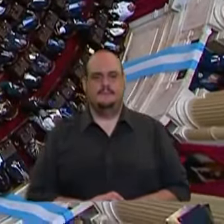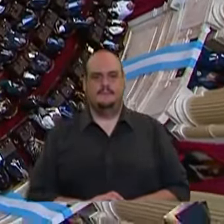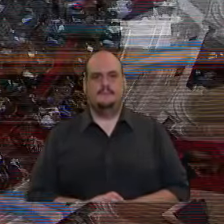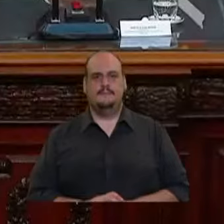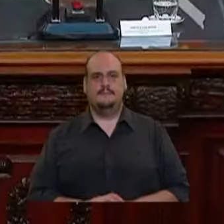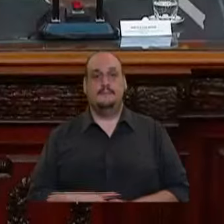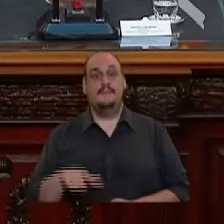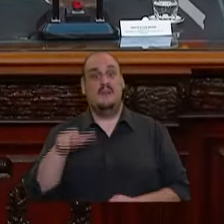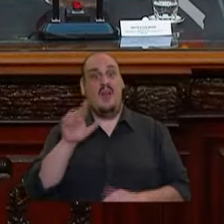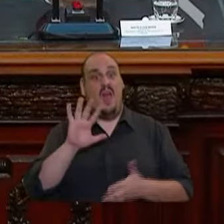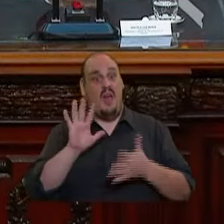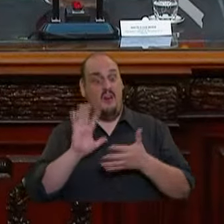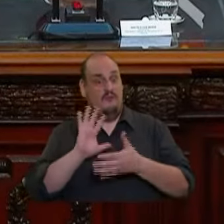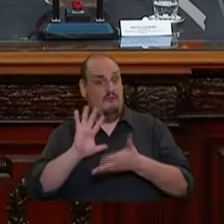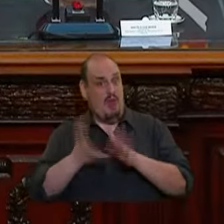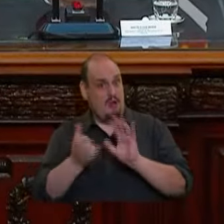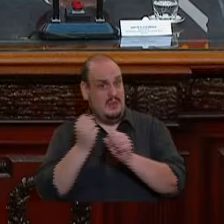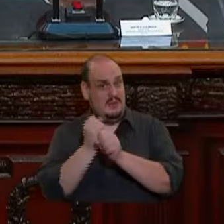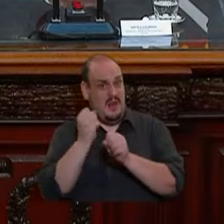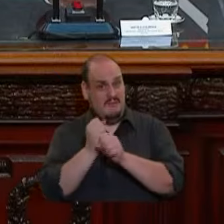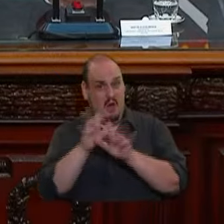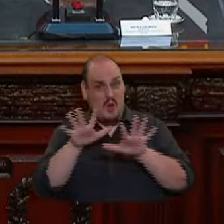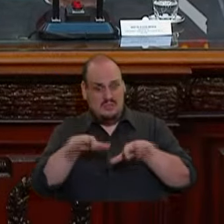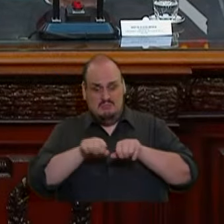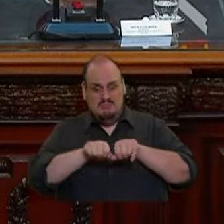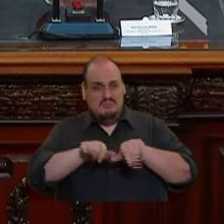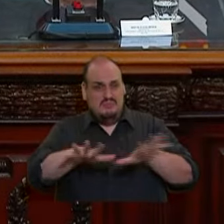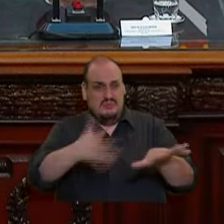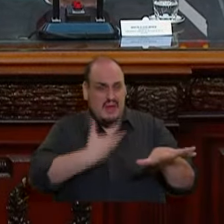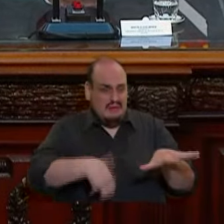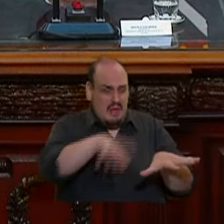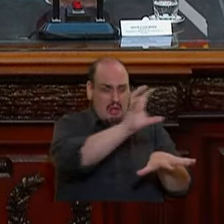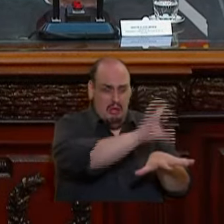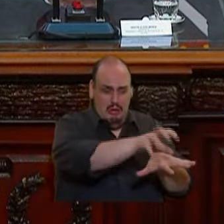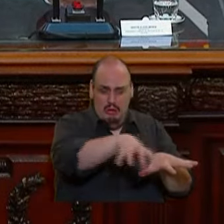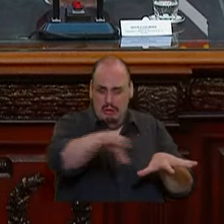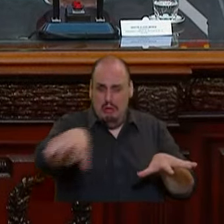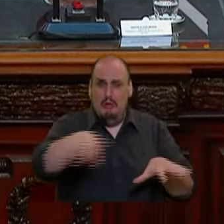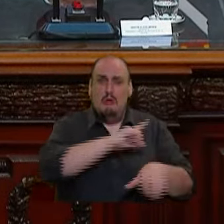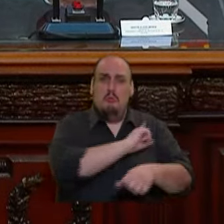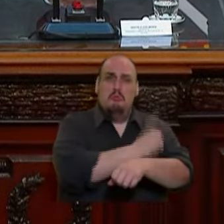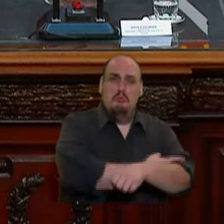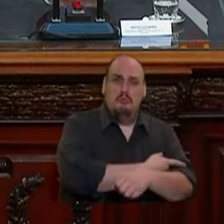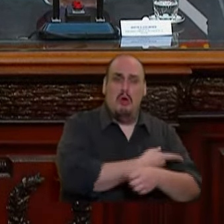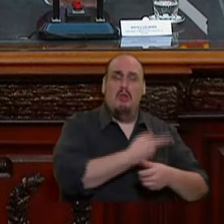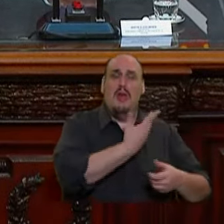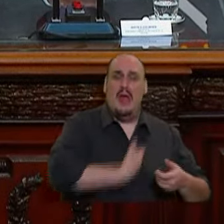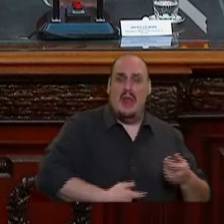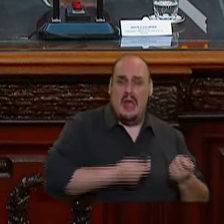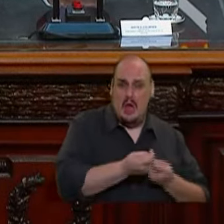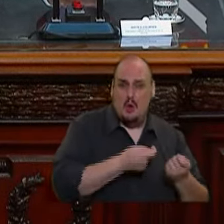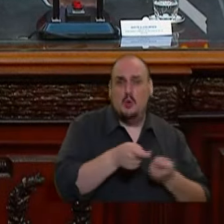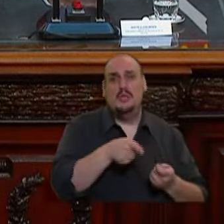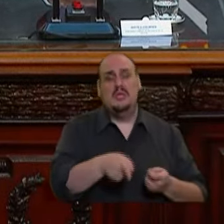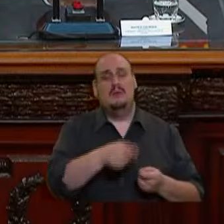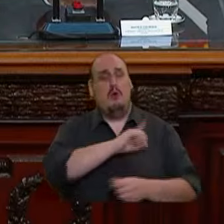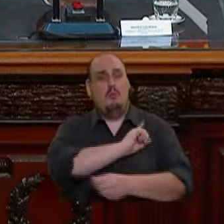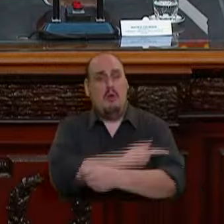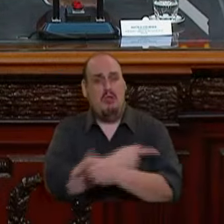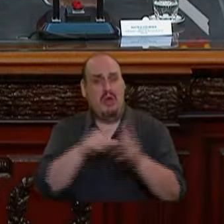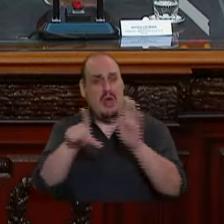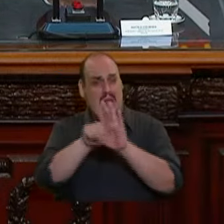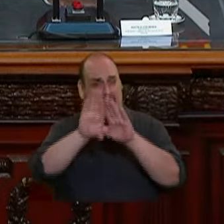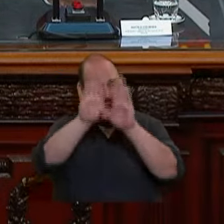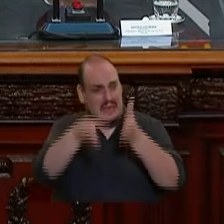Este esquema putrefacto está extendido a todos los poderes del Estado, tanto el Poder Ejecutivo, el Poder Legislativo y el Poder Judicial, y